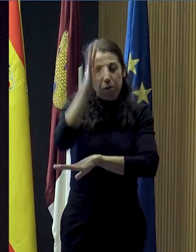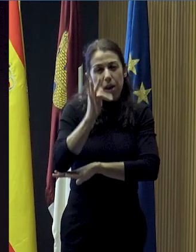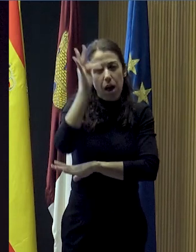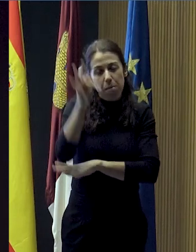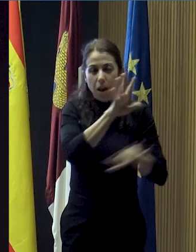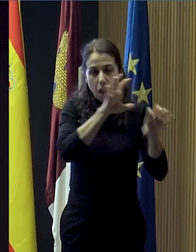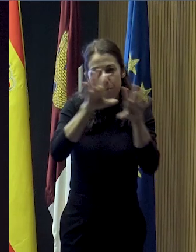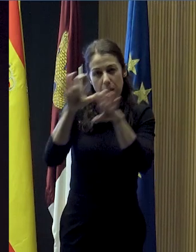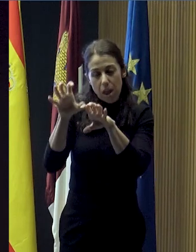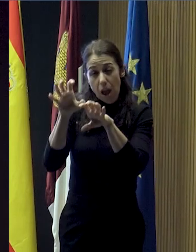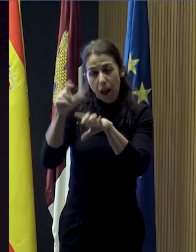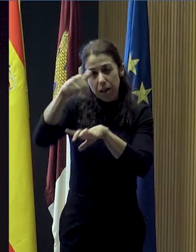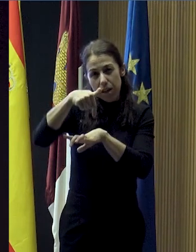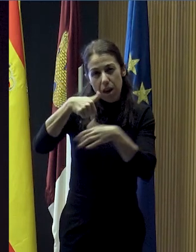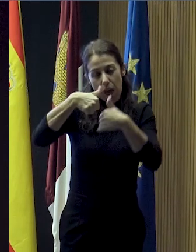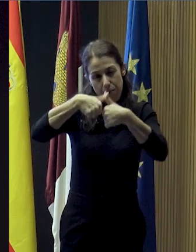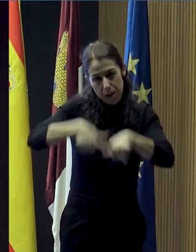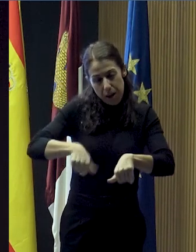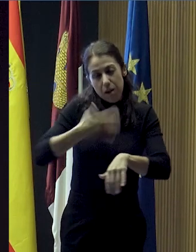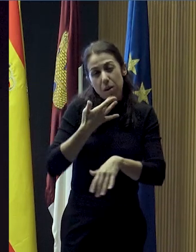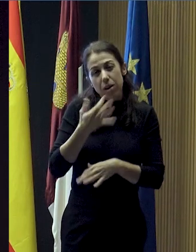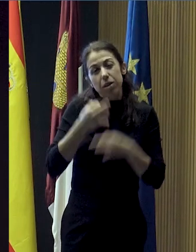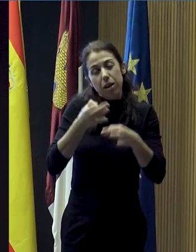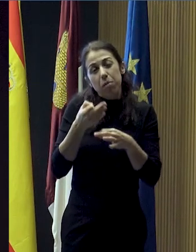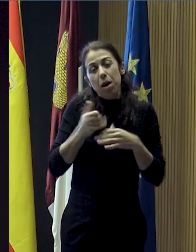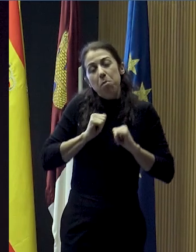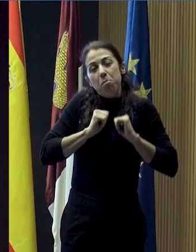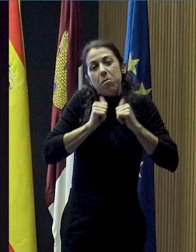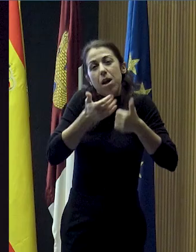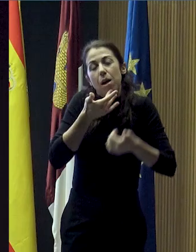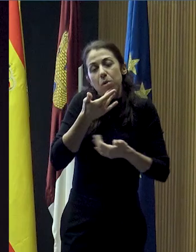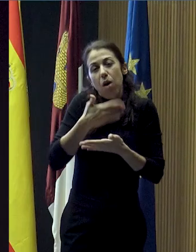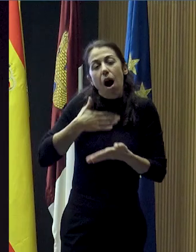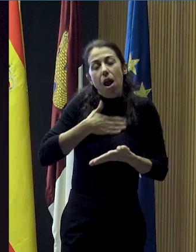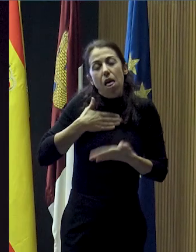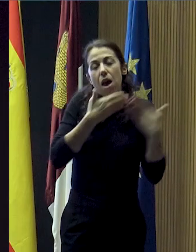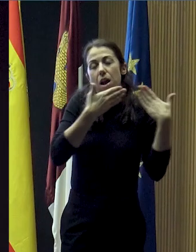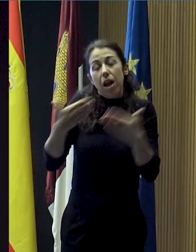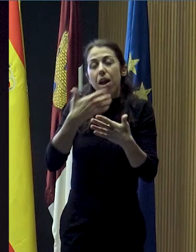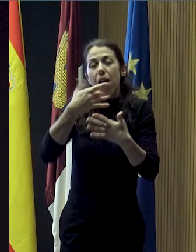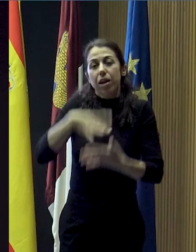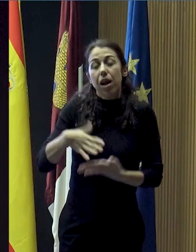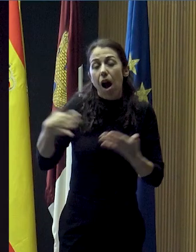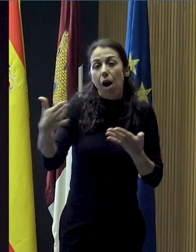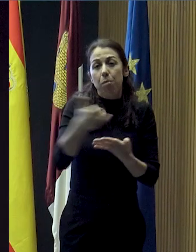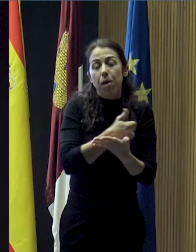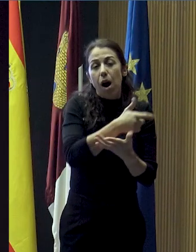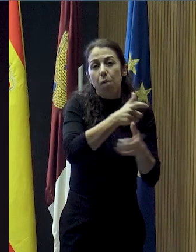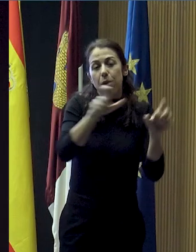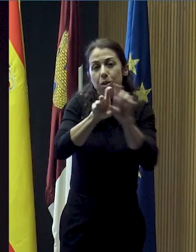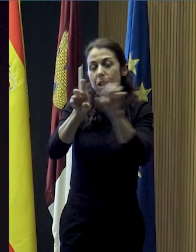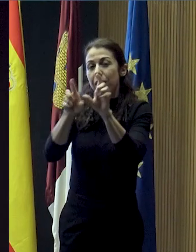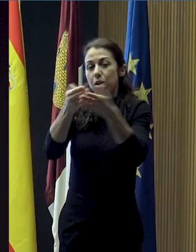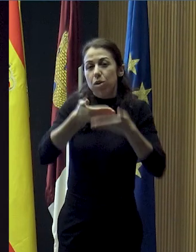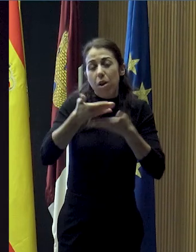el aprendizaje en nuestra ciudad. Como siempre, comenzamos expresando nuestro agradecimiento a todos los patrocinadores que hacen